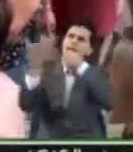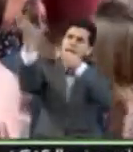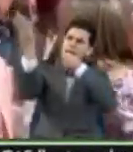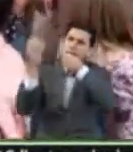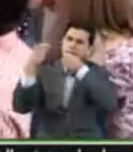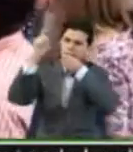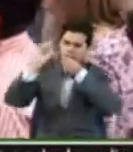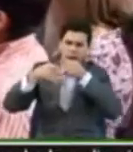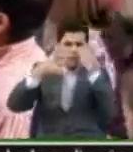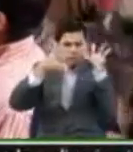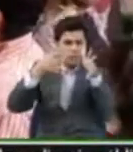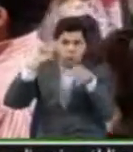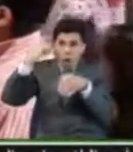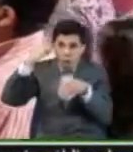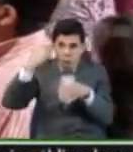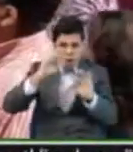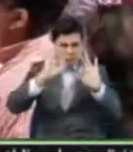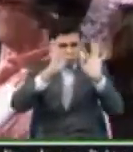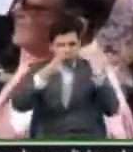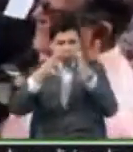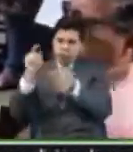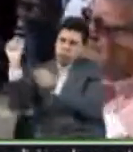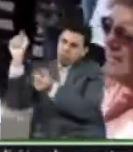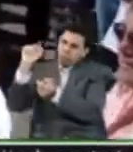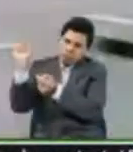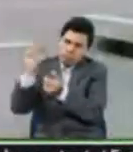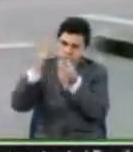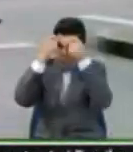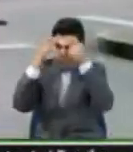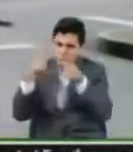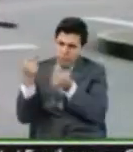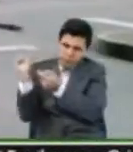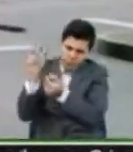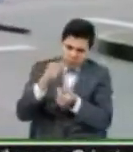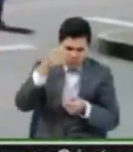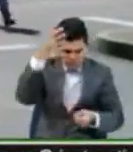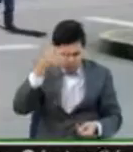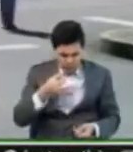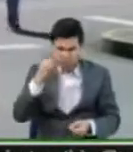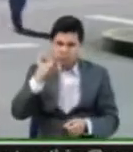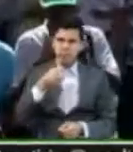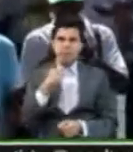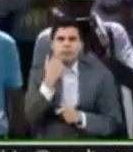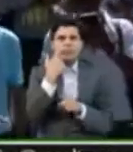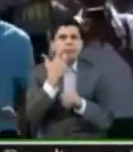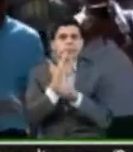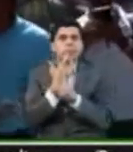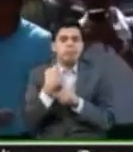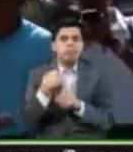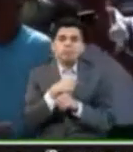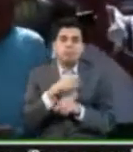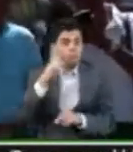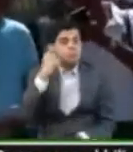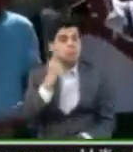de calidad financiada por el Estado. Los docentes enfatizaron en que no cederán ante las amenazas